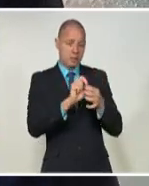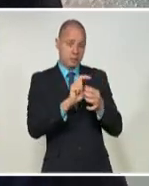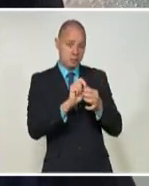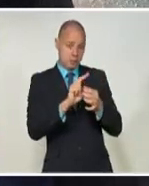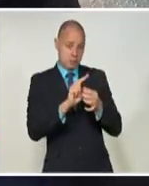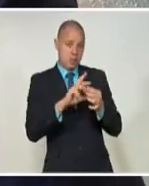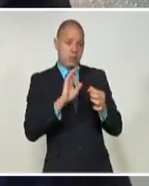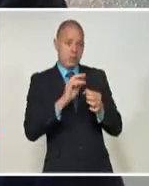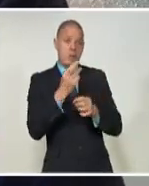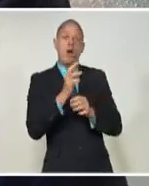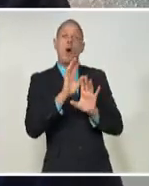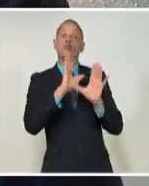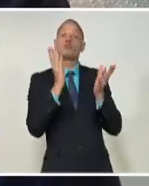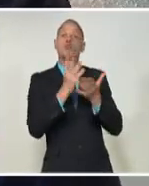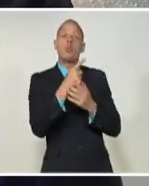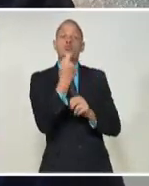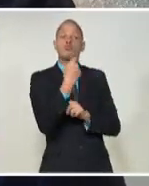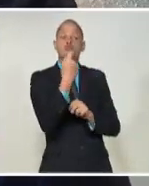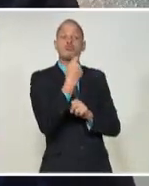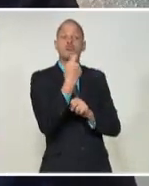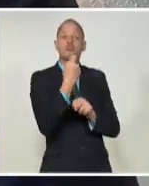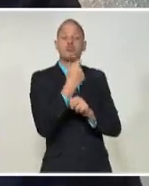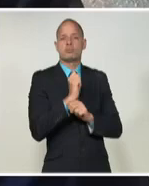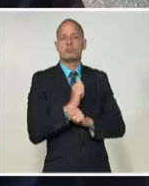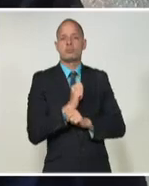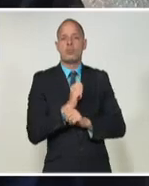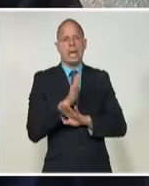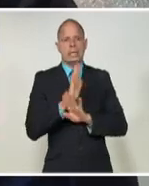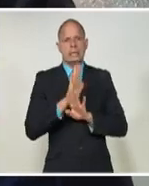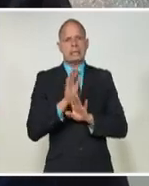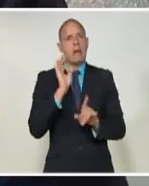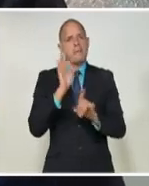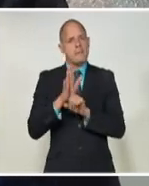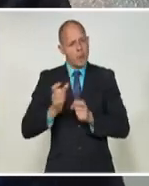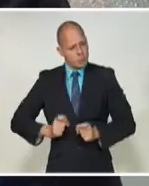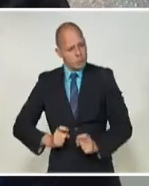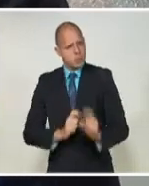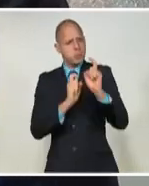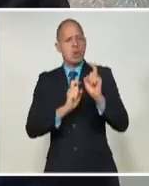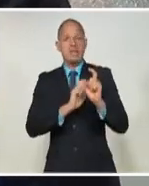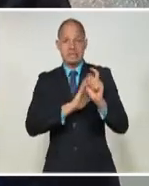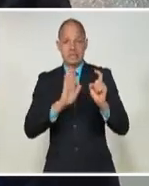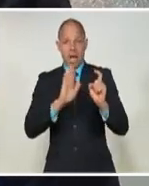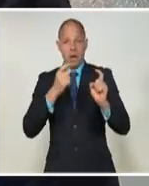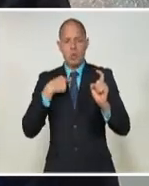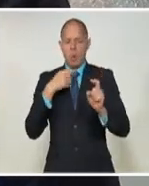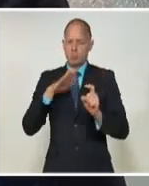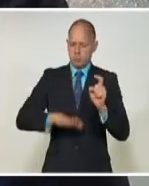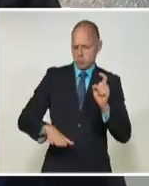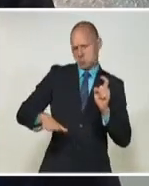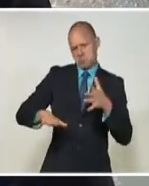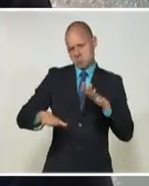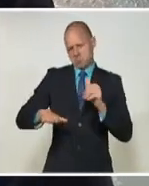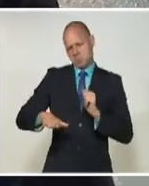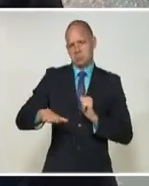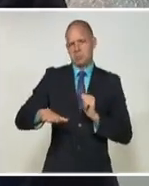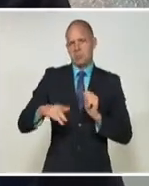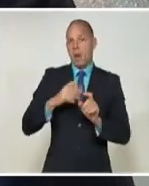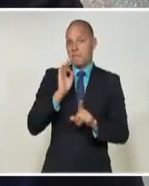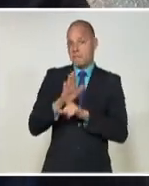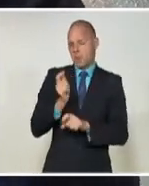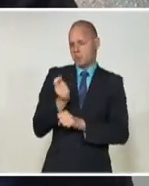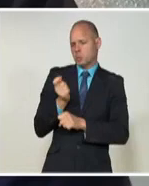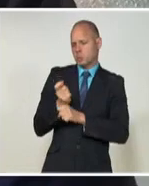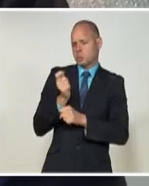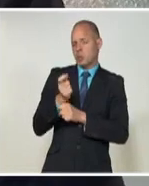hijos de la Revolución, nacimos después del triunfo. Y crecimos viendo todo, conociendo toda esta historia de lucha de la seguridad del